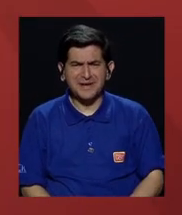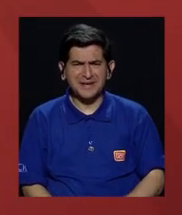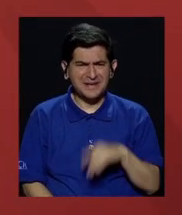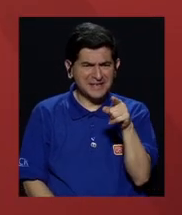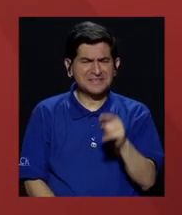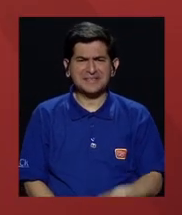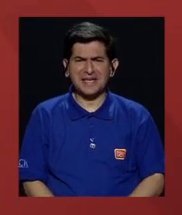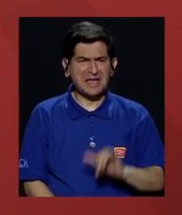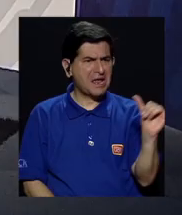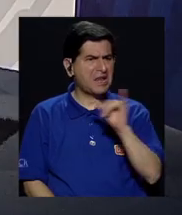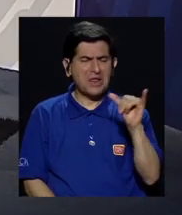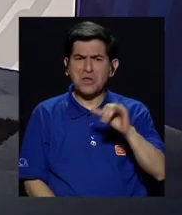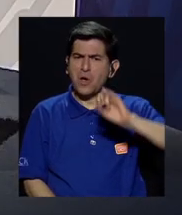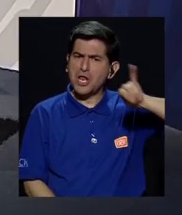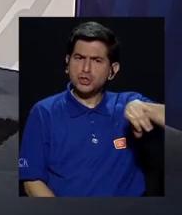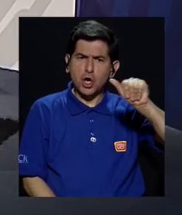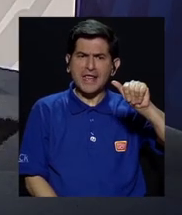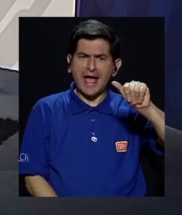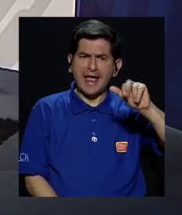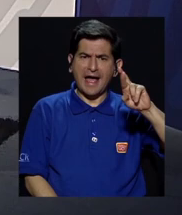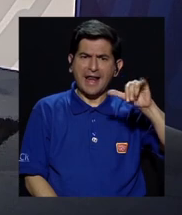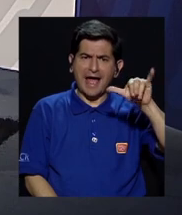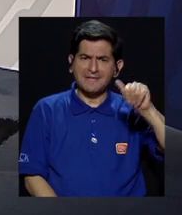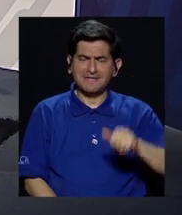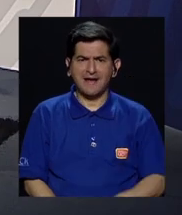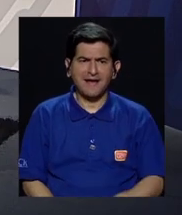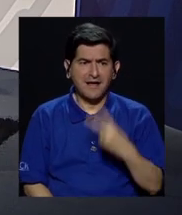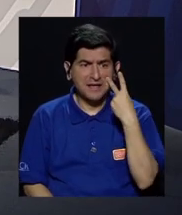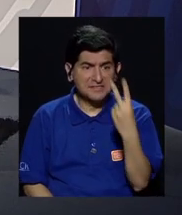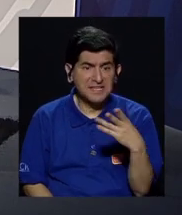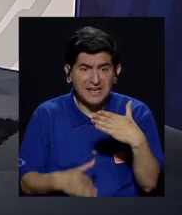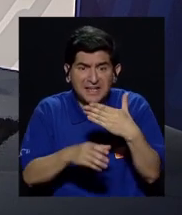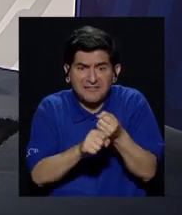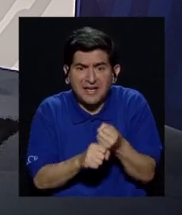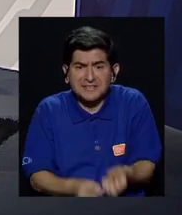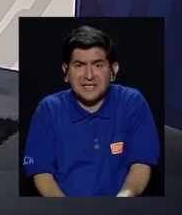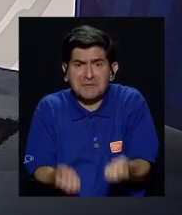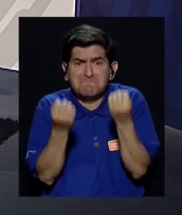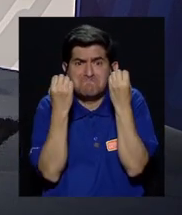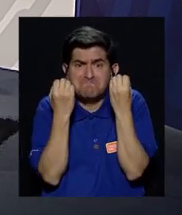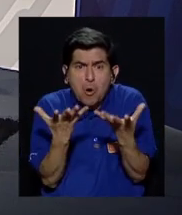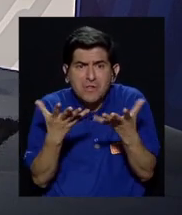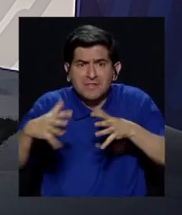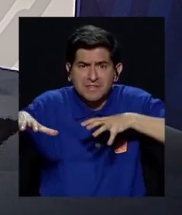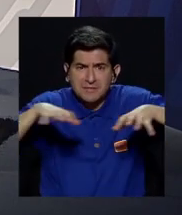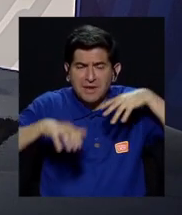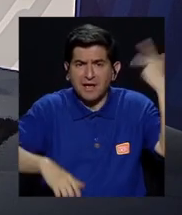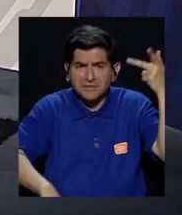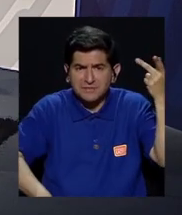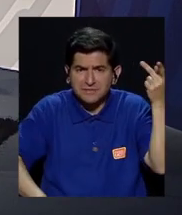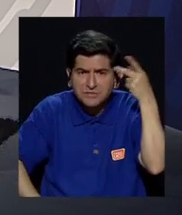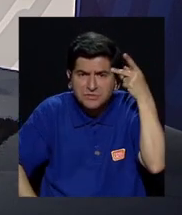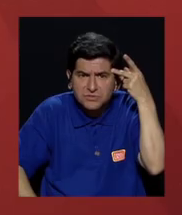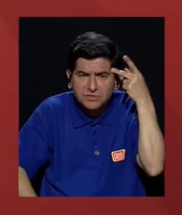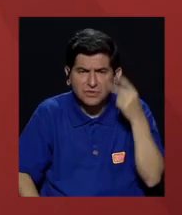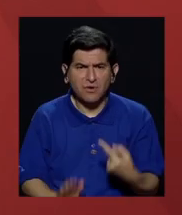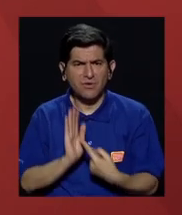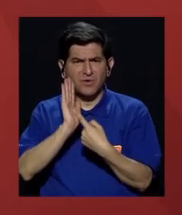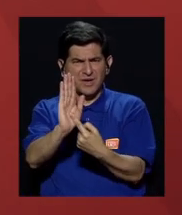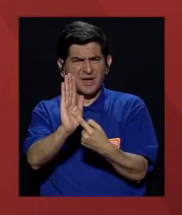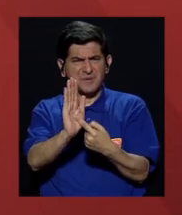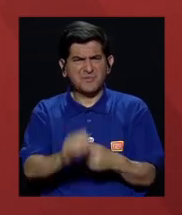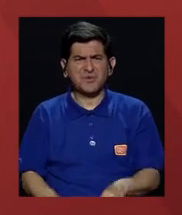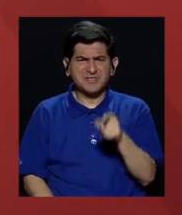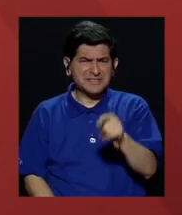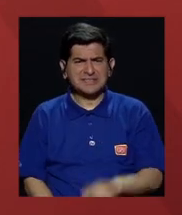posterior a la camiseta de jong y por qué se le ve haciendo un montón de acciones en política que manifiestan